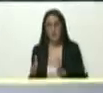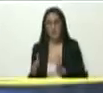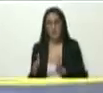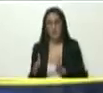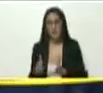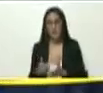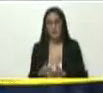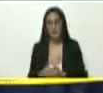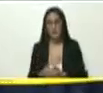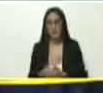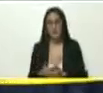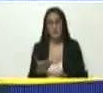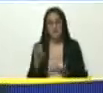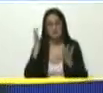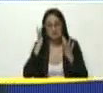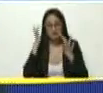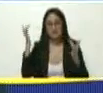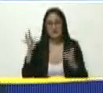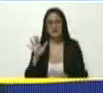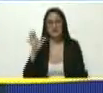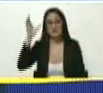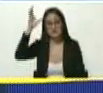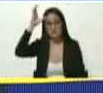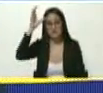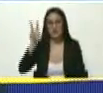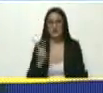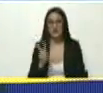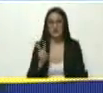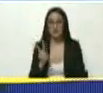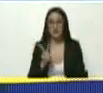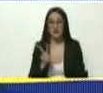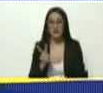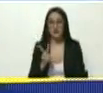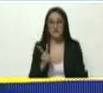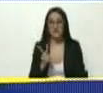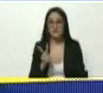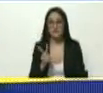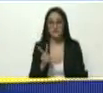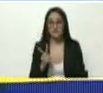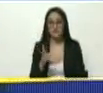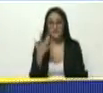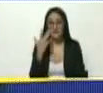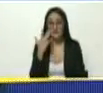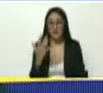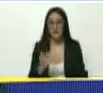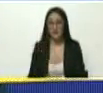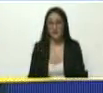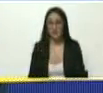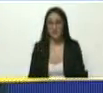genio, el sabio de Venezuela, Juan Pablo Pérez Alfonso, vio